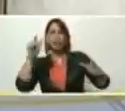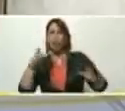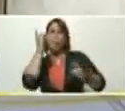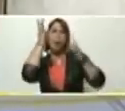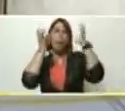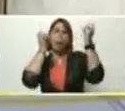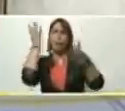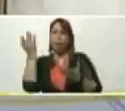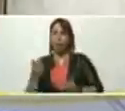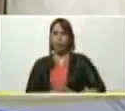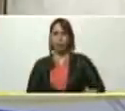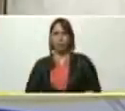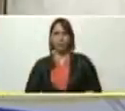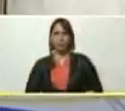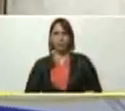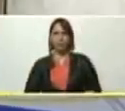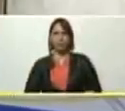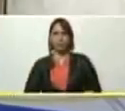Expertos de todo tipo.